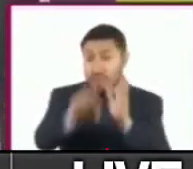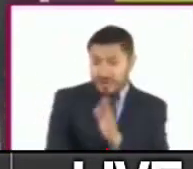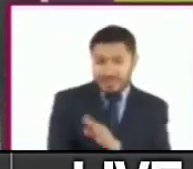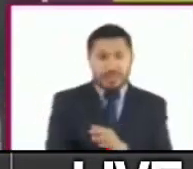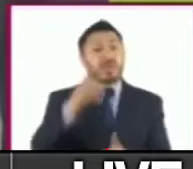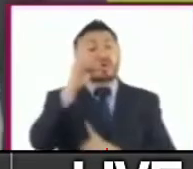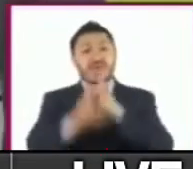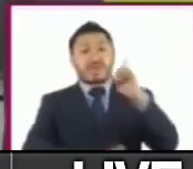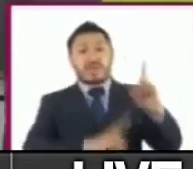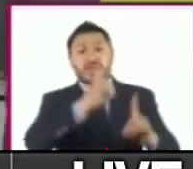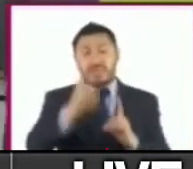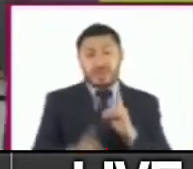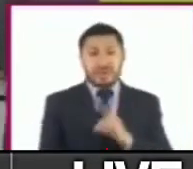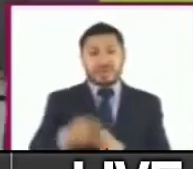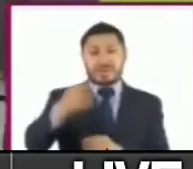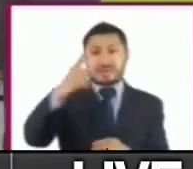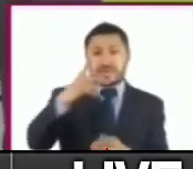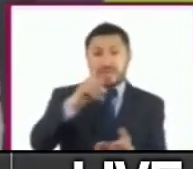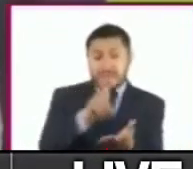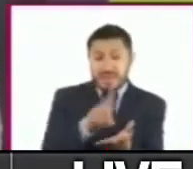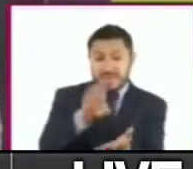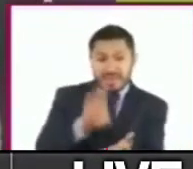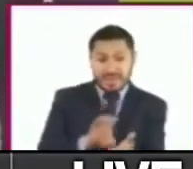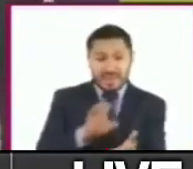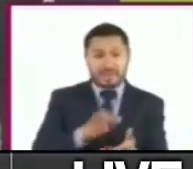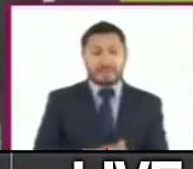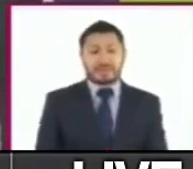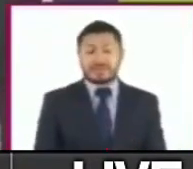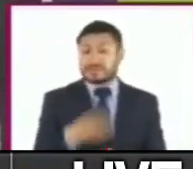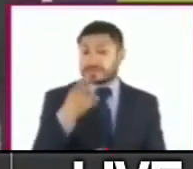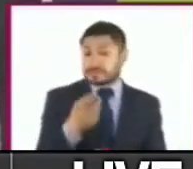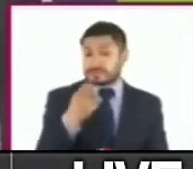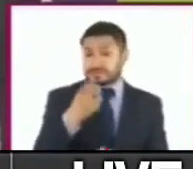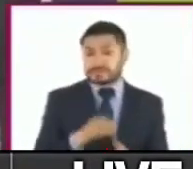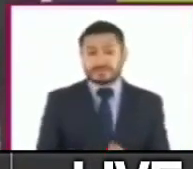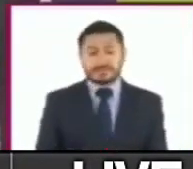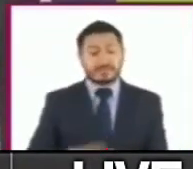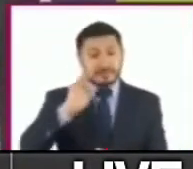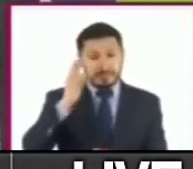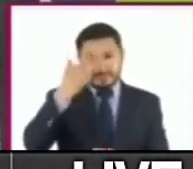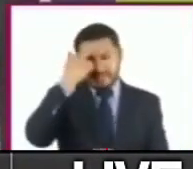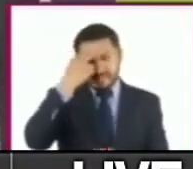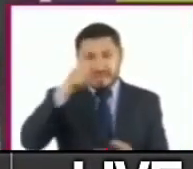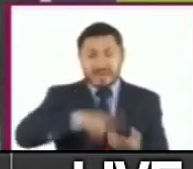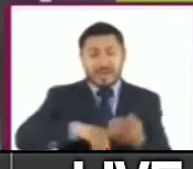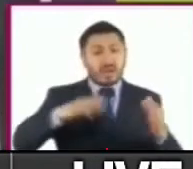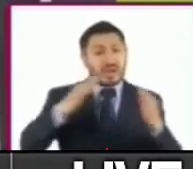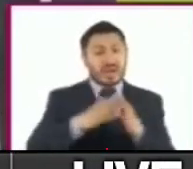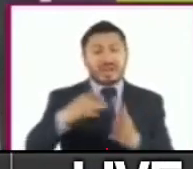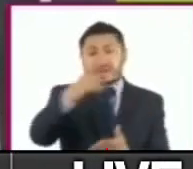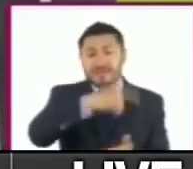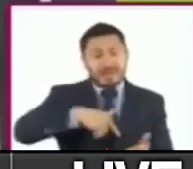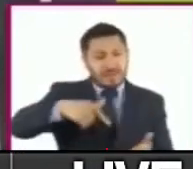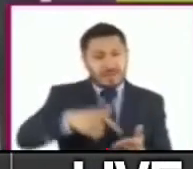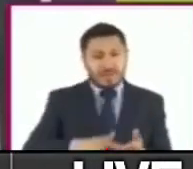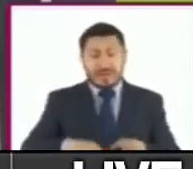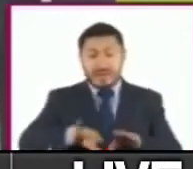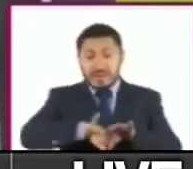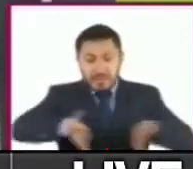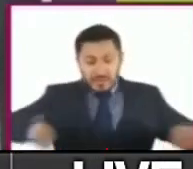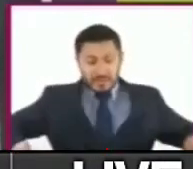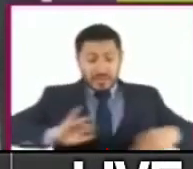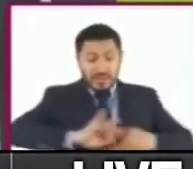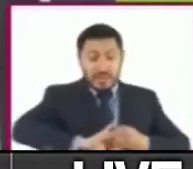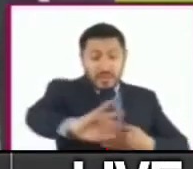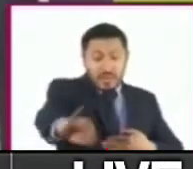paralímpico bocha. Recuerden que en casa debemos adecuar un espacio que esté libre de objetos y obstáculos para que